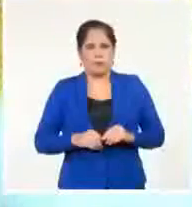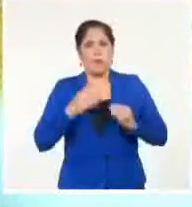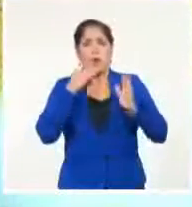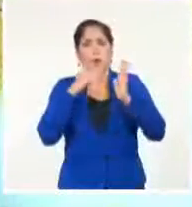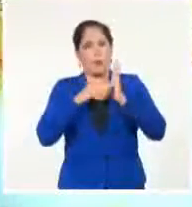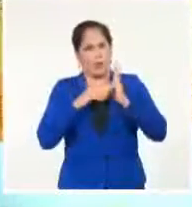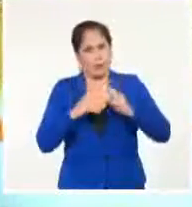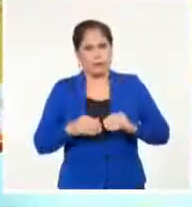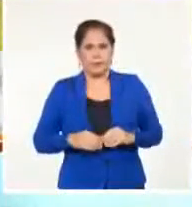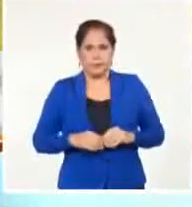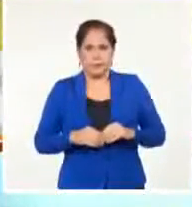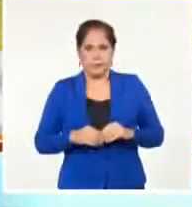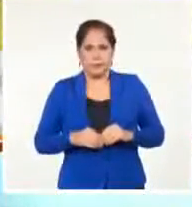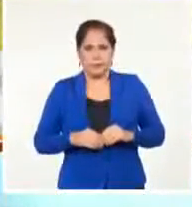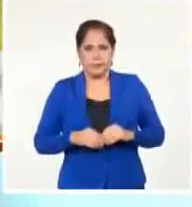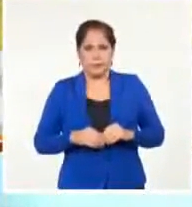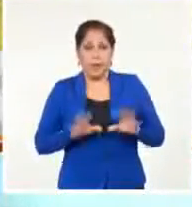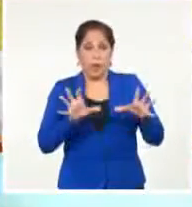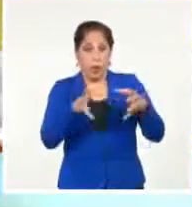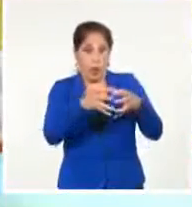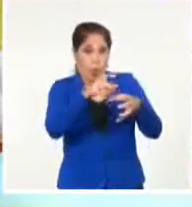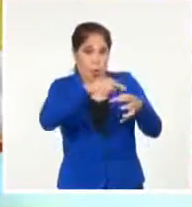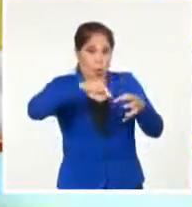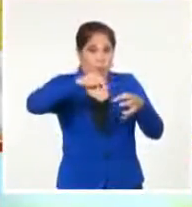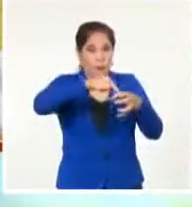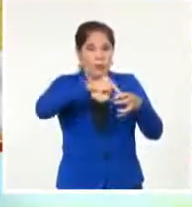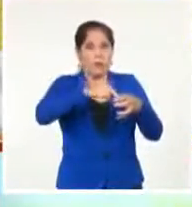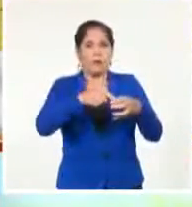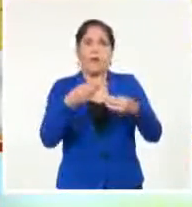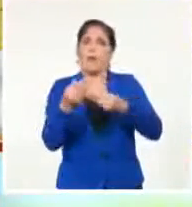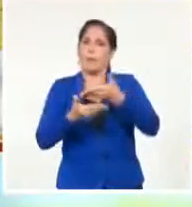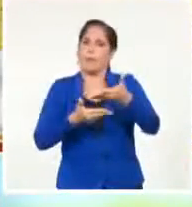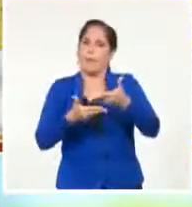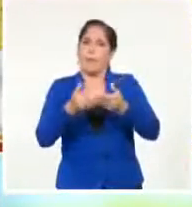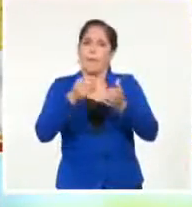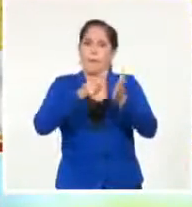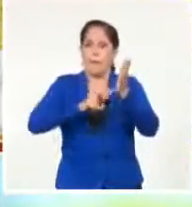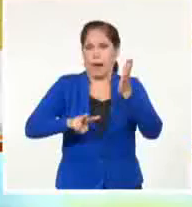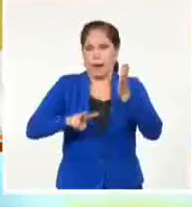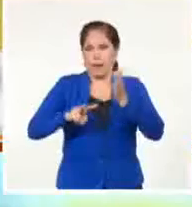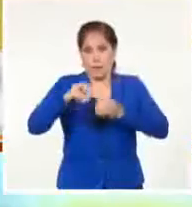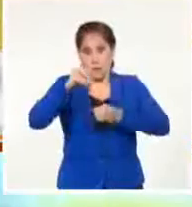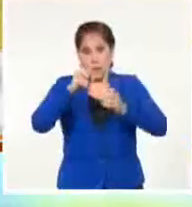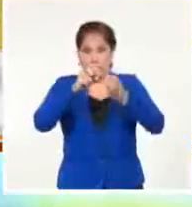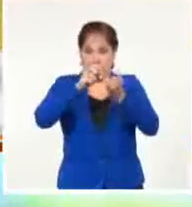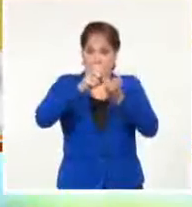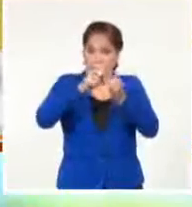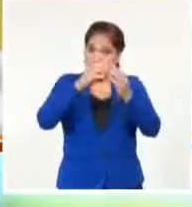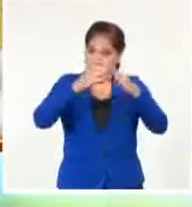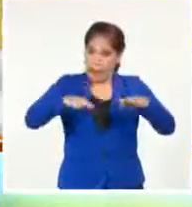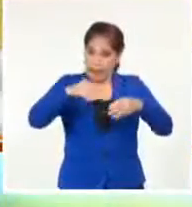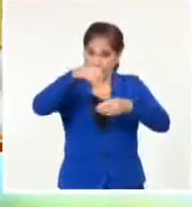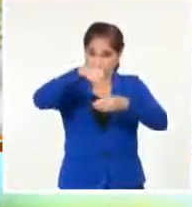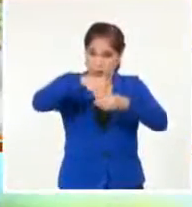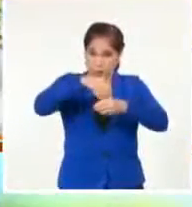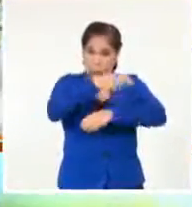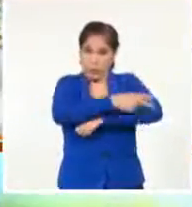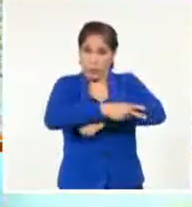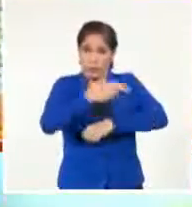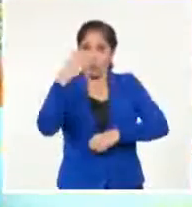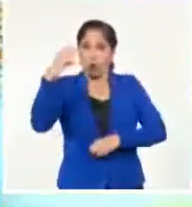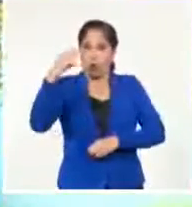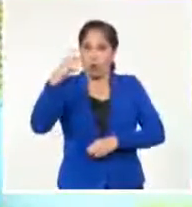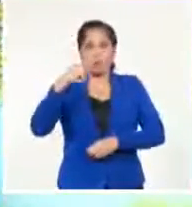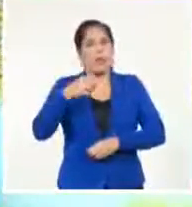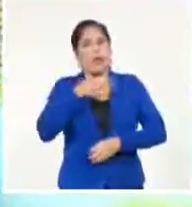Buenas tardes. El alto comisionado para la paz de Colombia, Danilo Rueda, informó de su encuentro